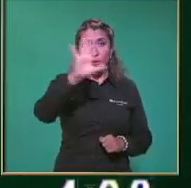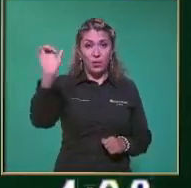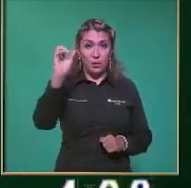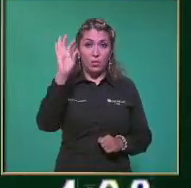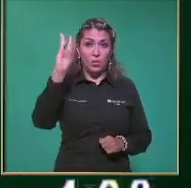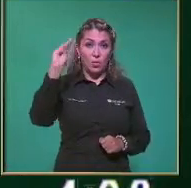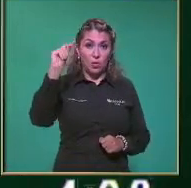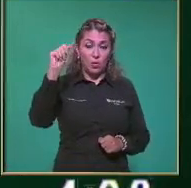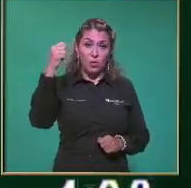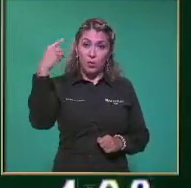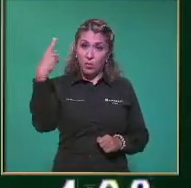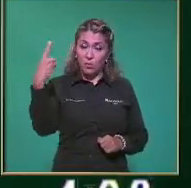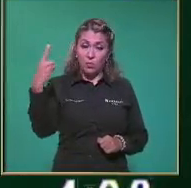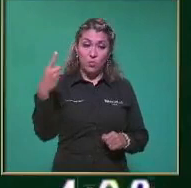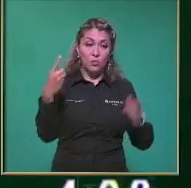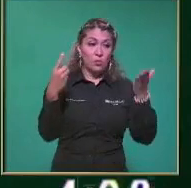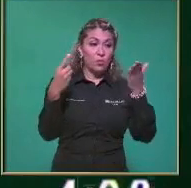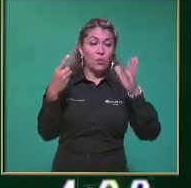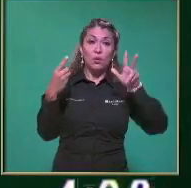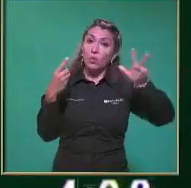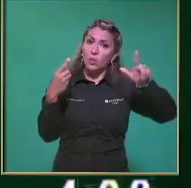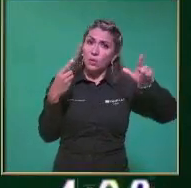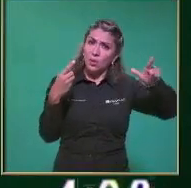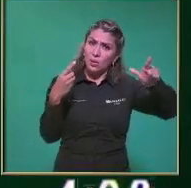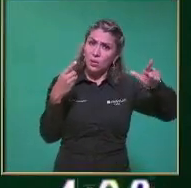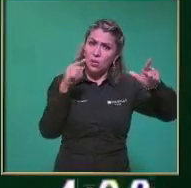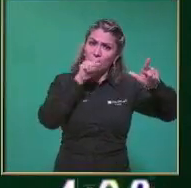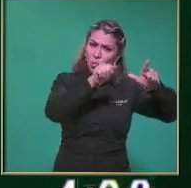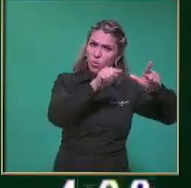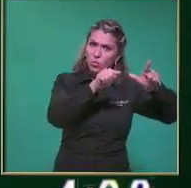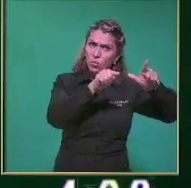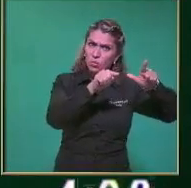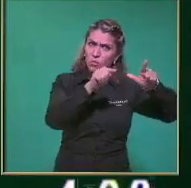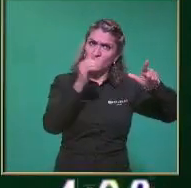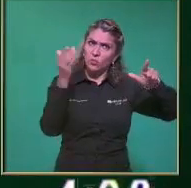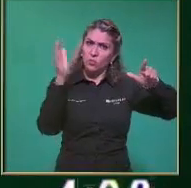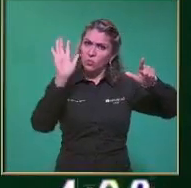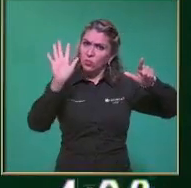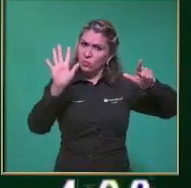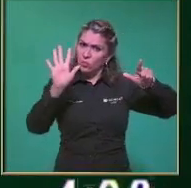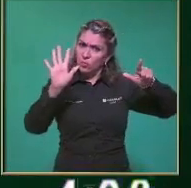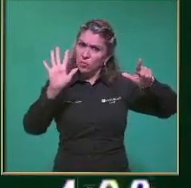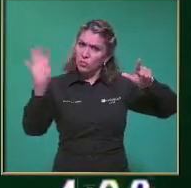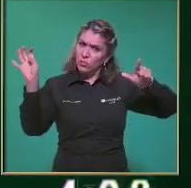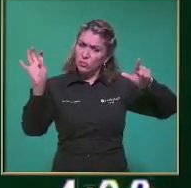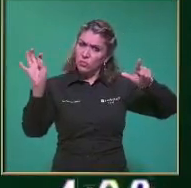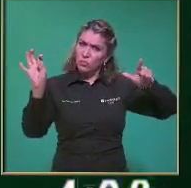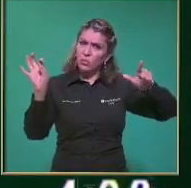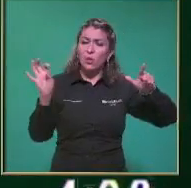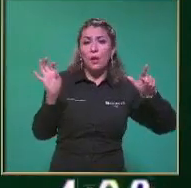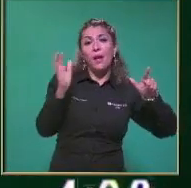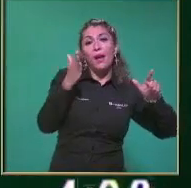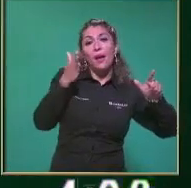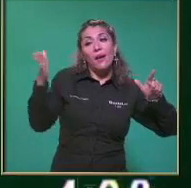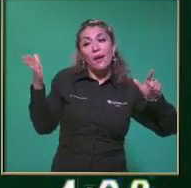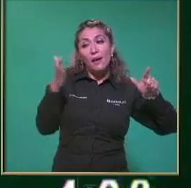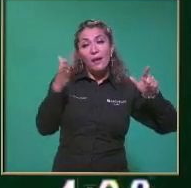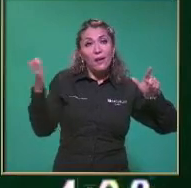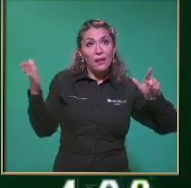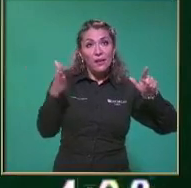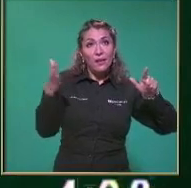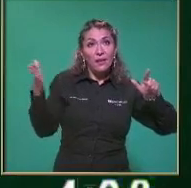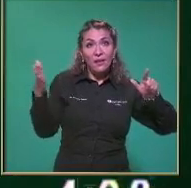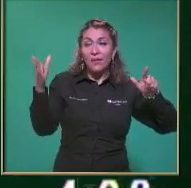5. Y es muy importante que les diga que hacia la derecha vienen ya